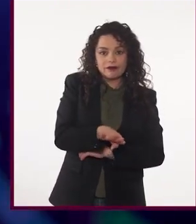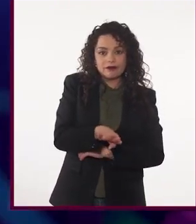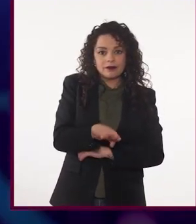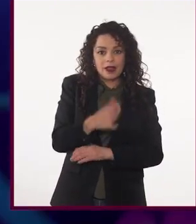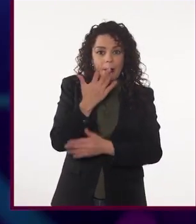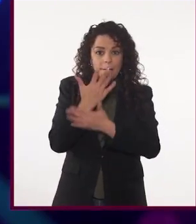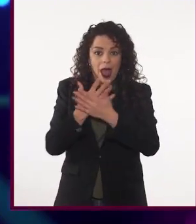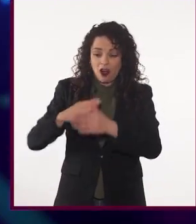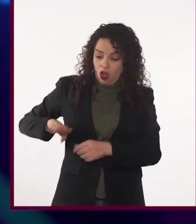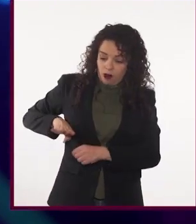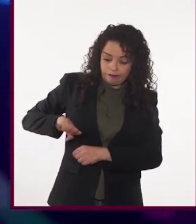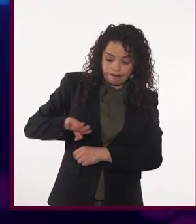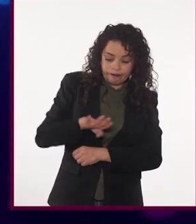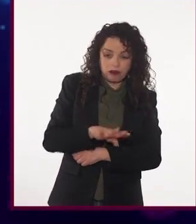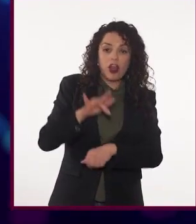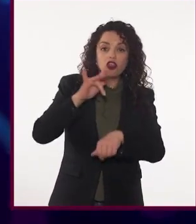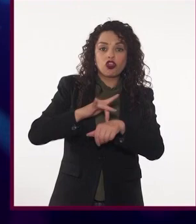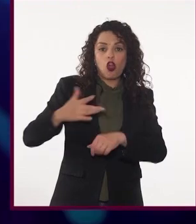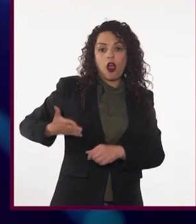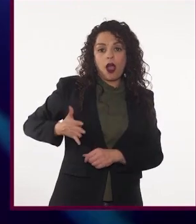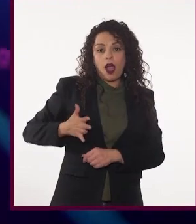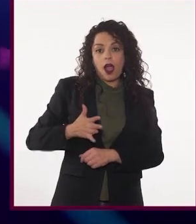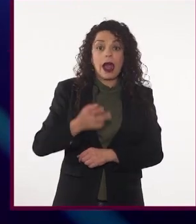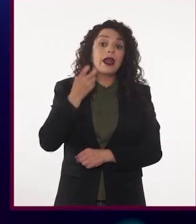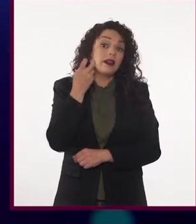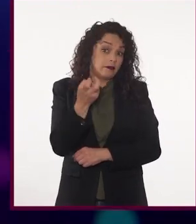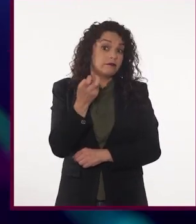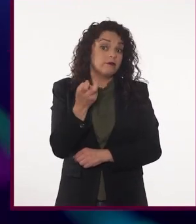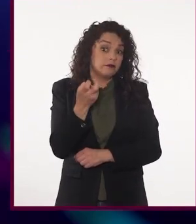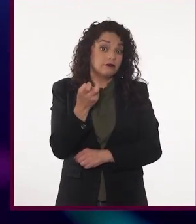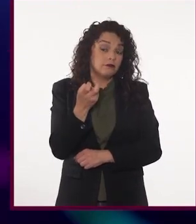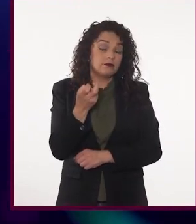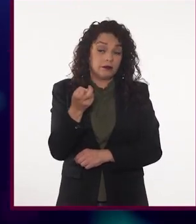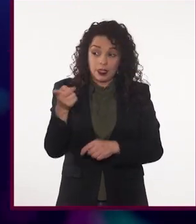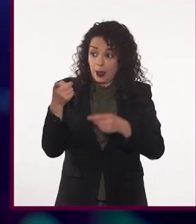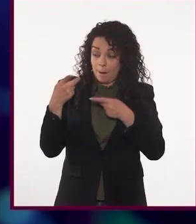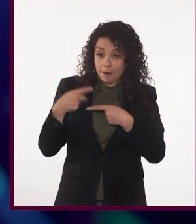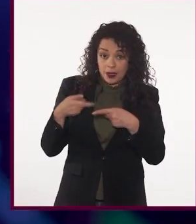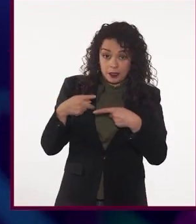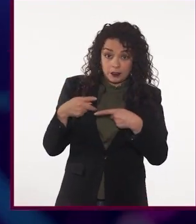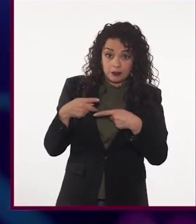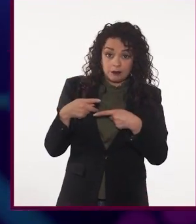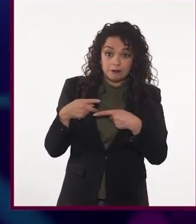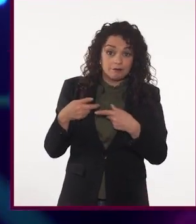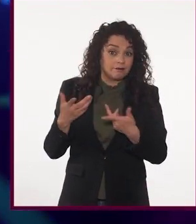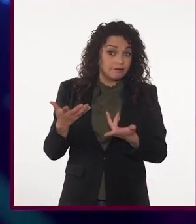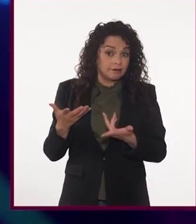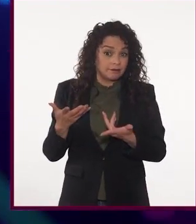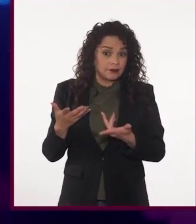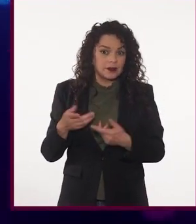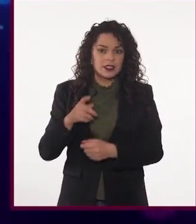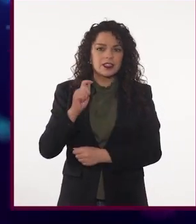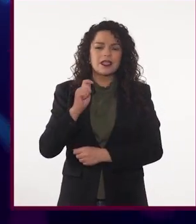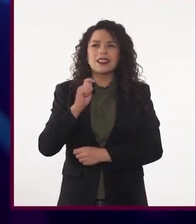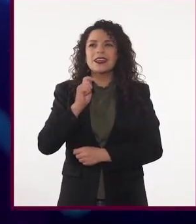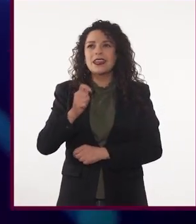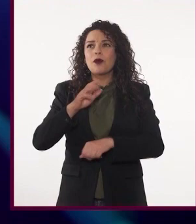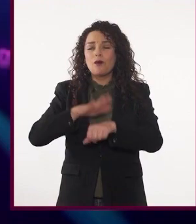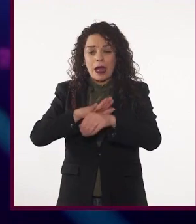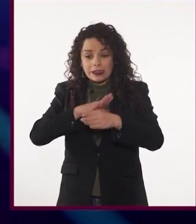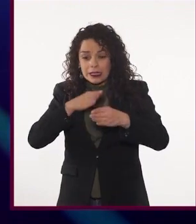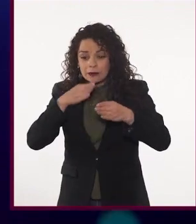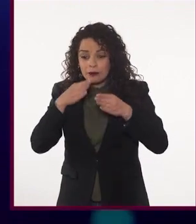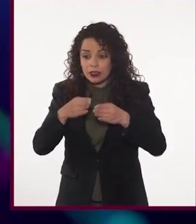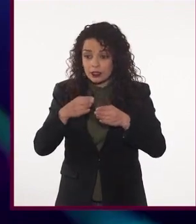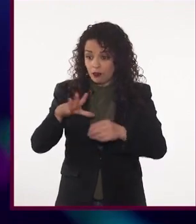¿no? Son como situaciones que la misma persona, o sea, no hay como un patrón